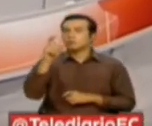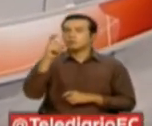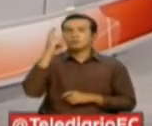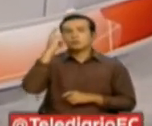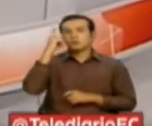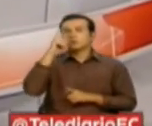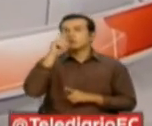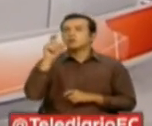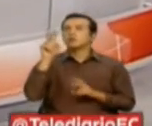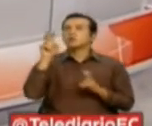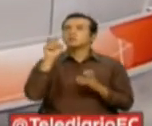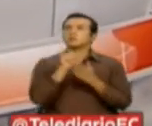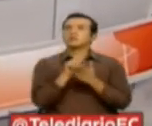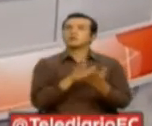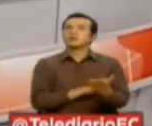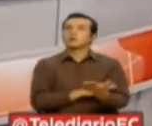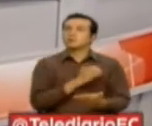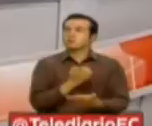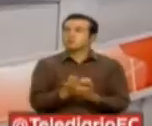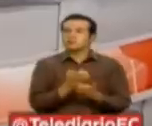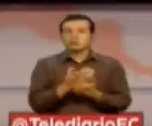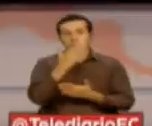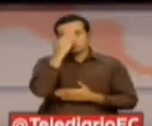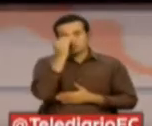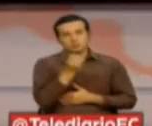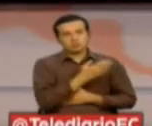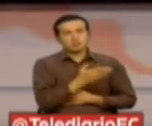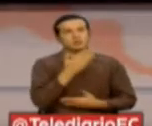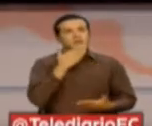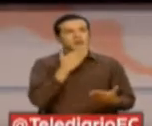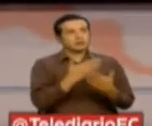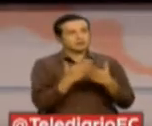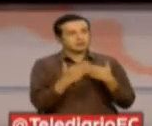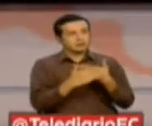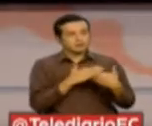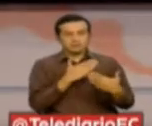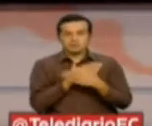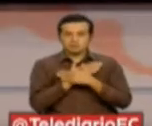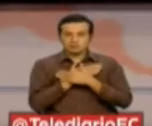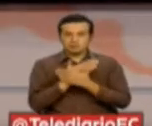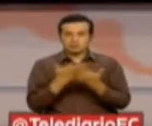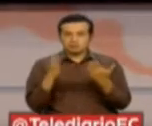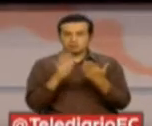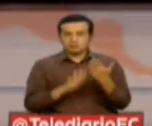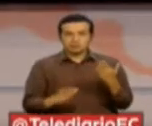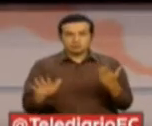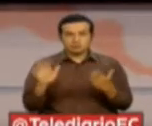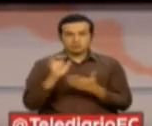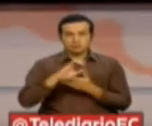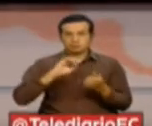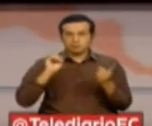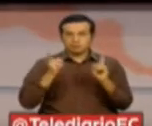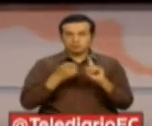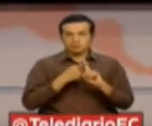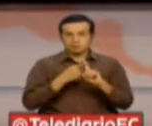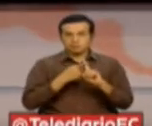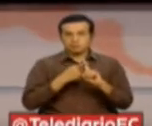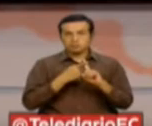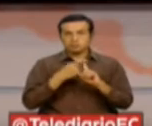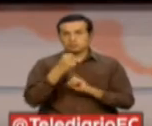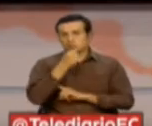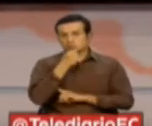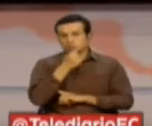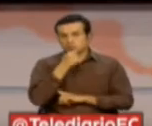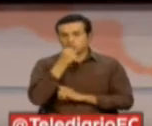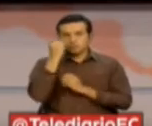general acerca del programa económico pero díaz eduardo gracias por la invitación un saludo a toda la ciudadanía en una primera impresión en general